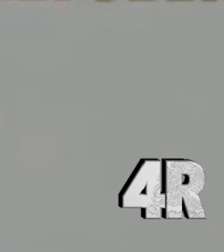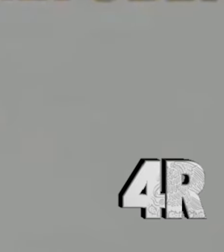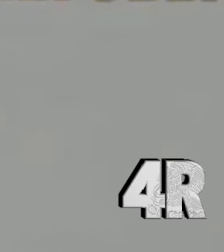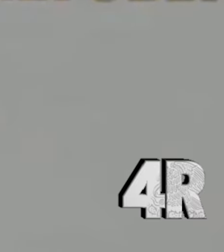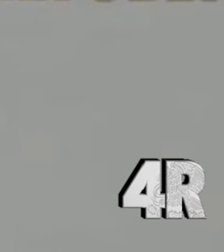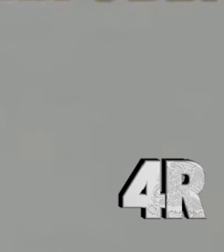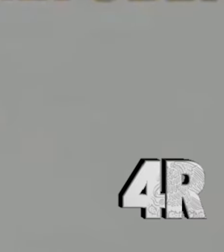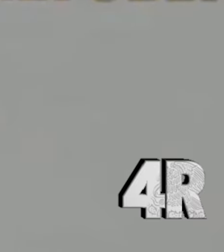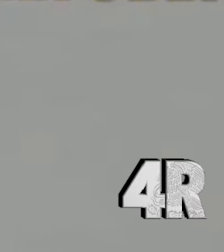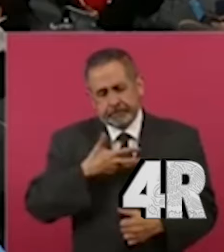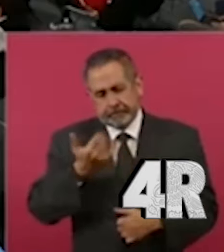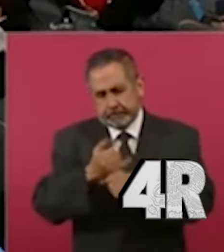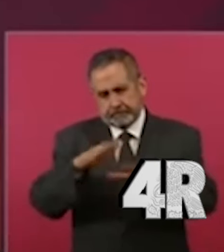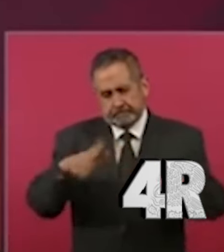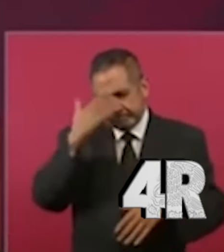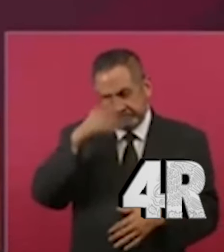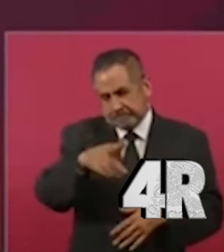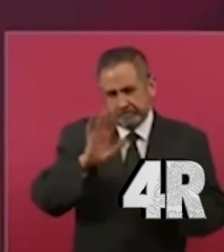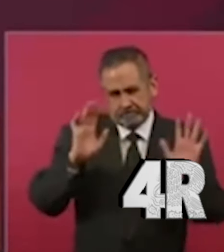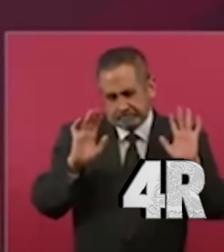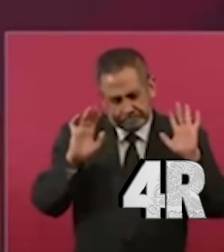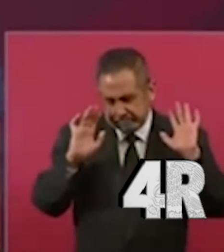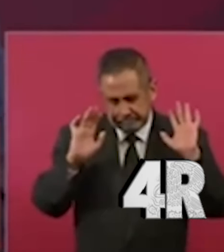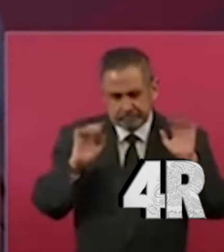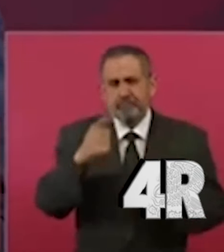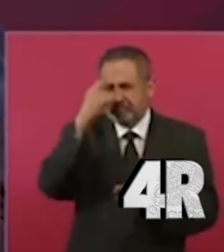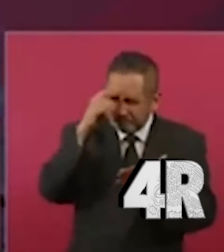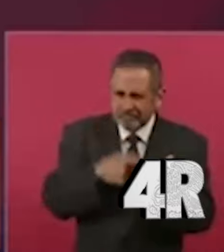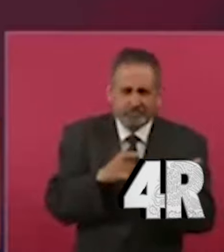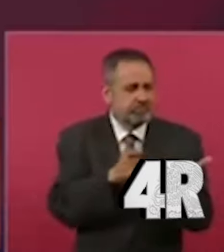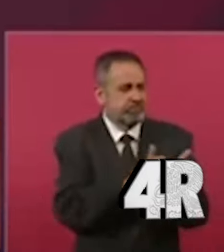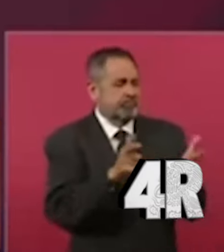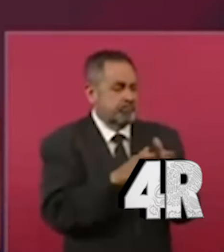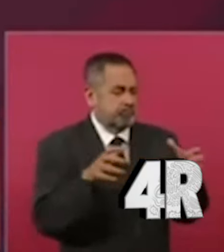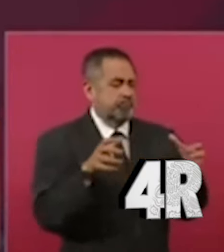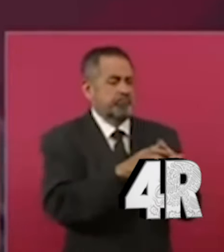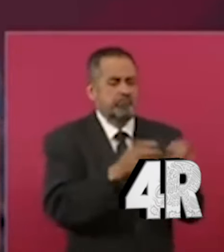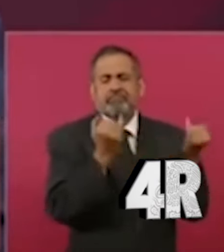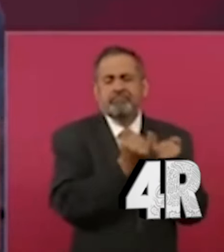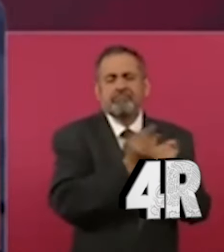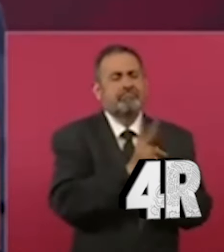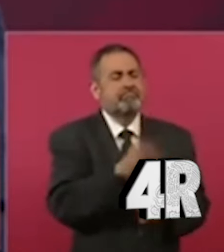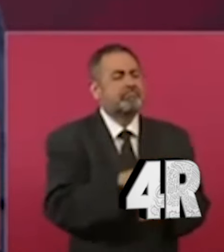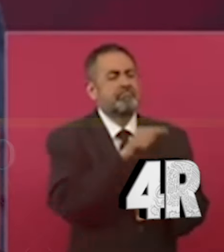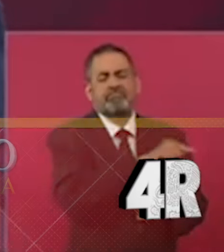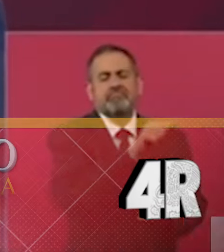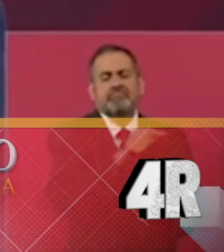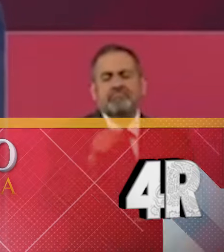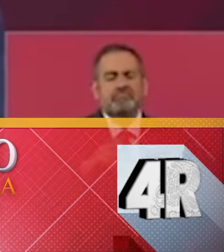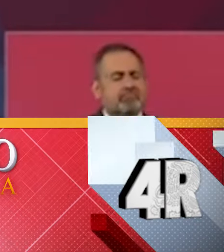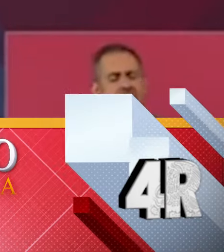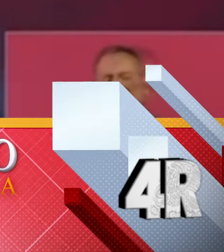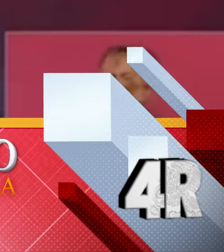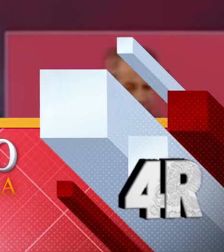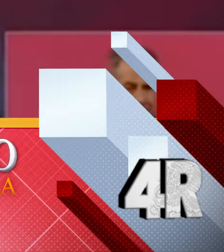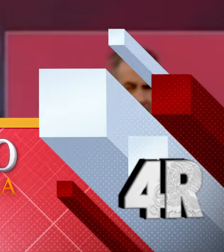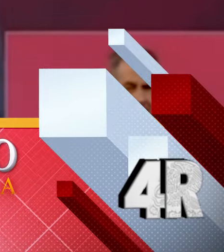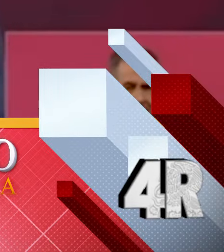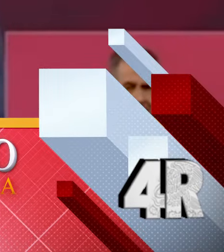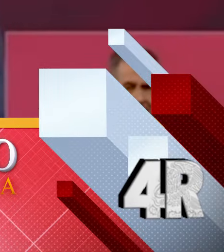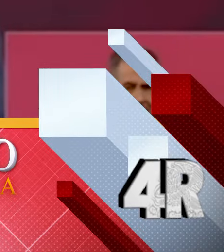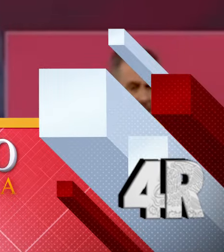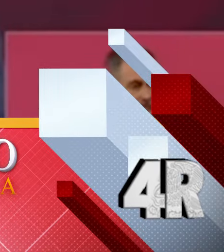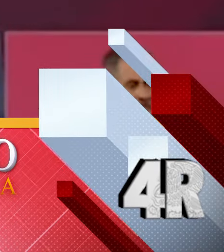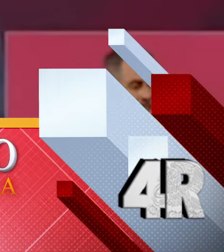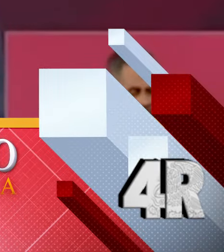nuestras redes sociales encuéntrenos como la cuarta República y sin más que agregar yo me despido yo soy un ciudadano desconocido